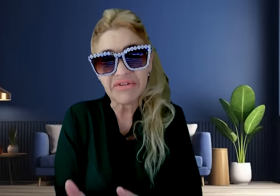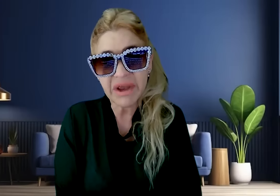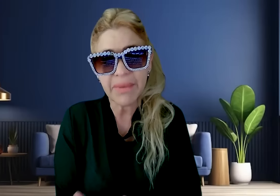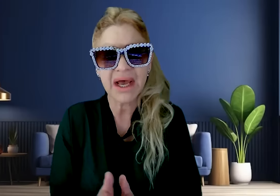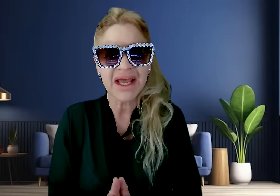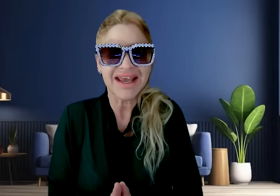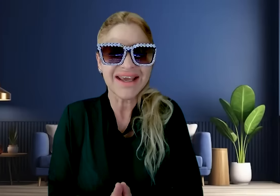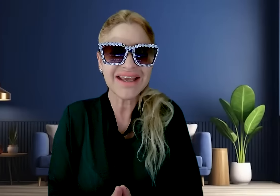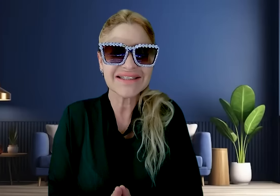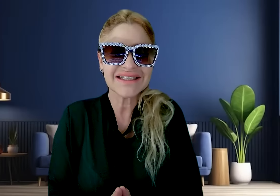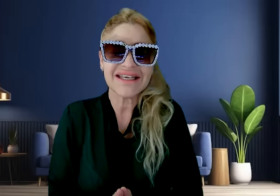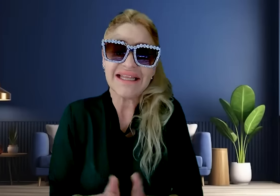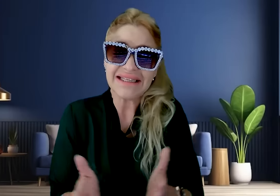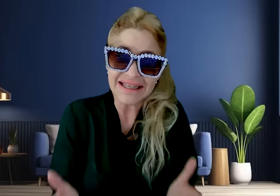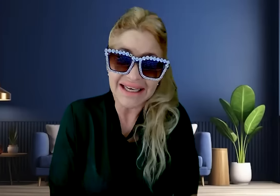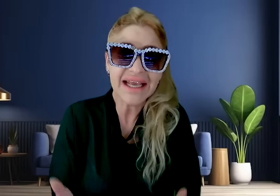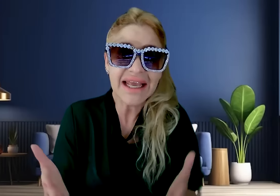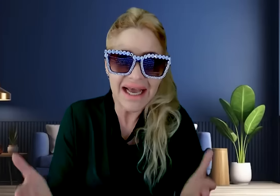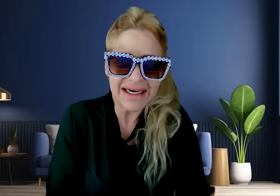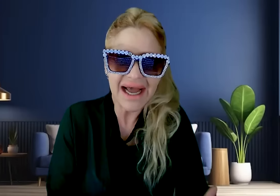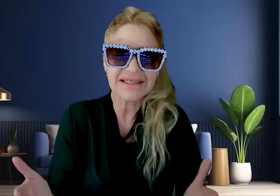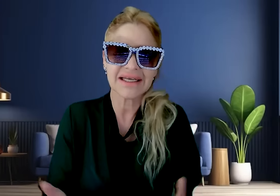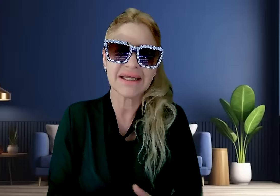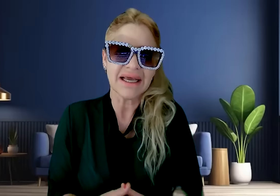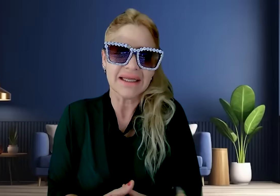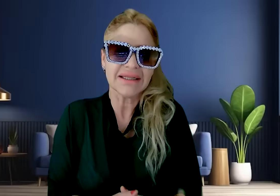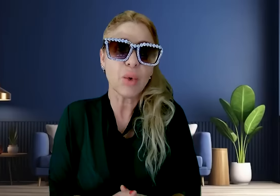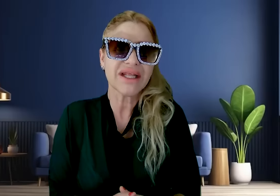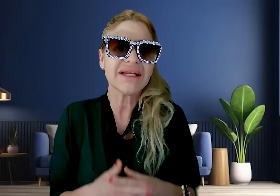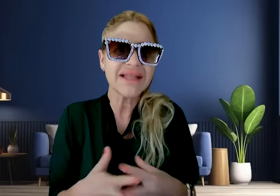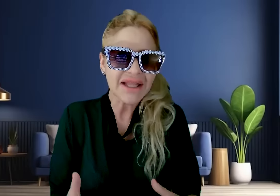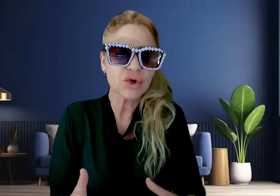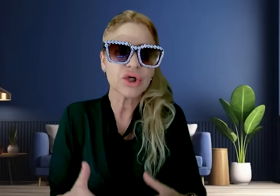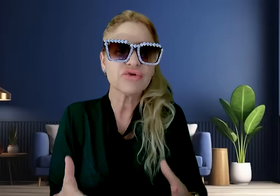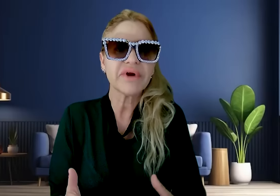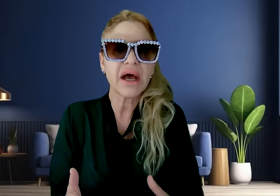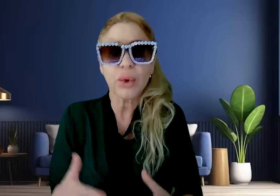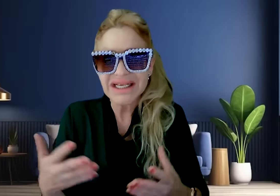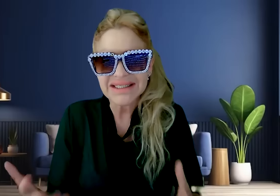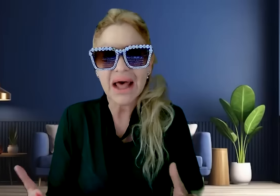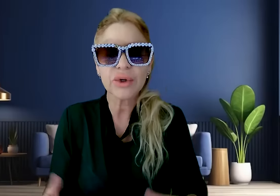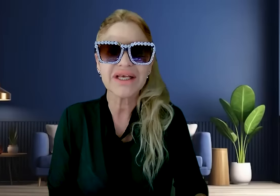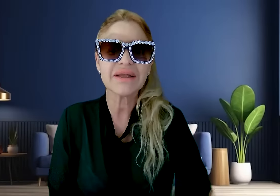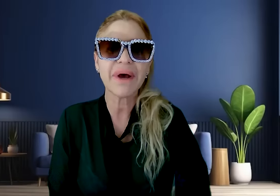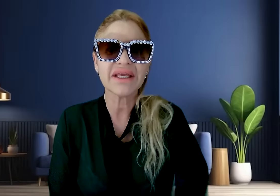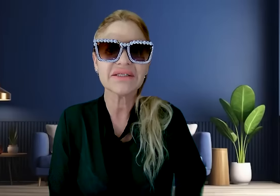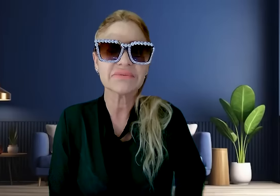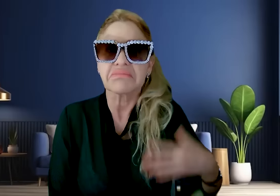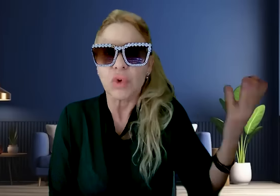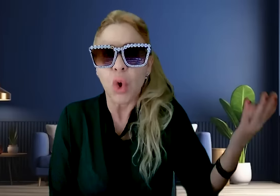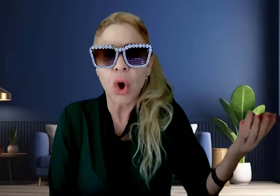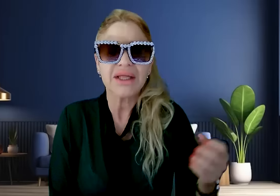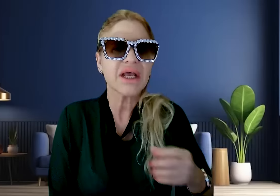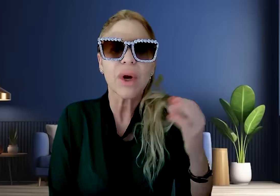saben que FEMA es quien tendría que encargarse de cualquier daño que sufra un estado en este